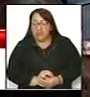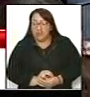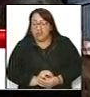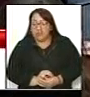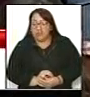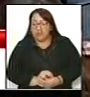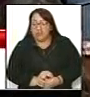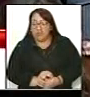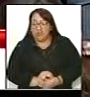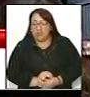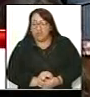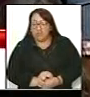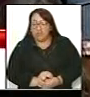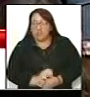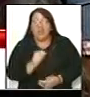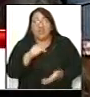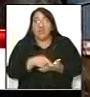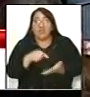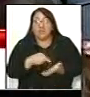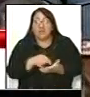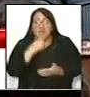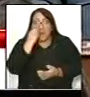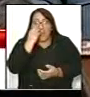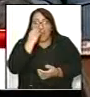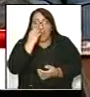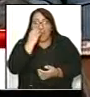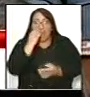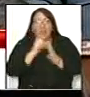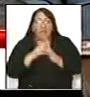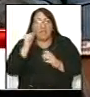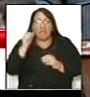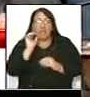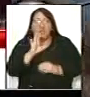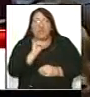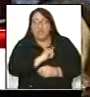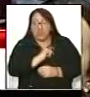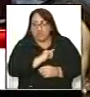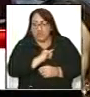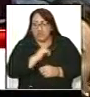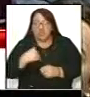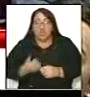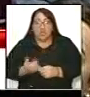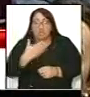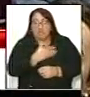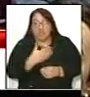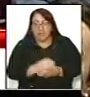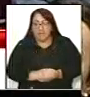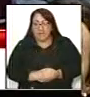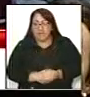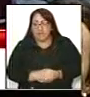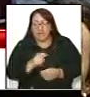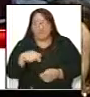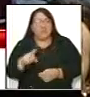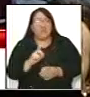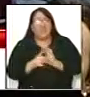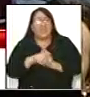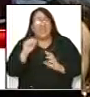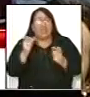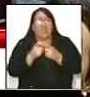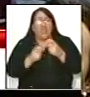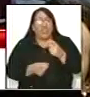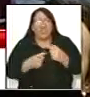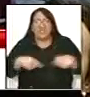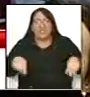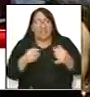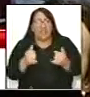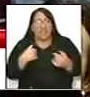Tiene la segunda interrupción. Este es un derecho institucional, señora presidenta. Esto no es un derecho para los congresistas de